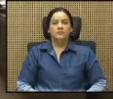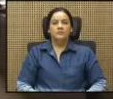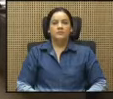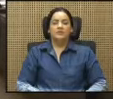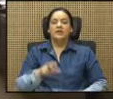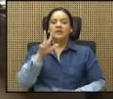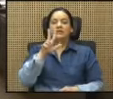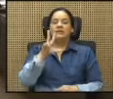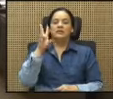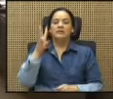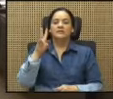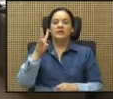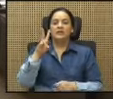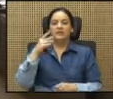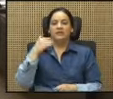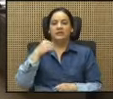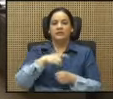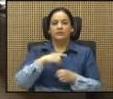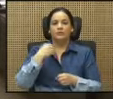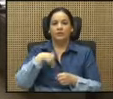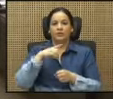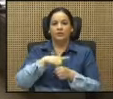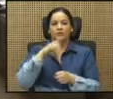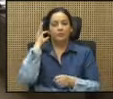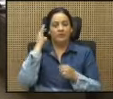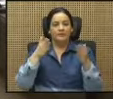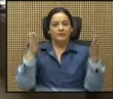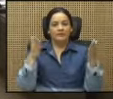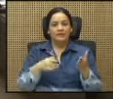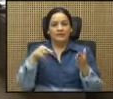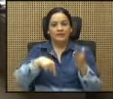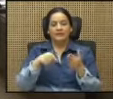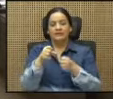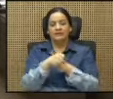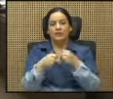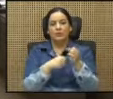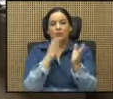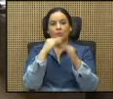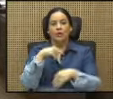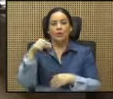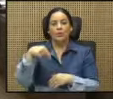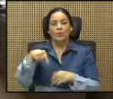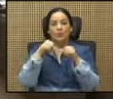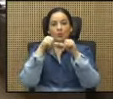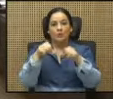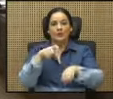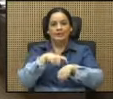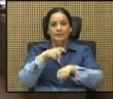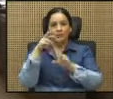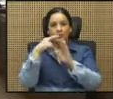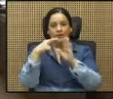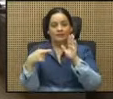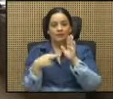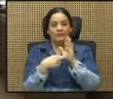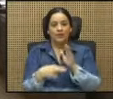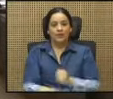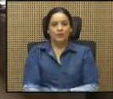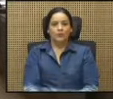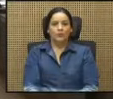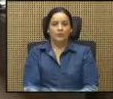¿37 diputadas y diputados presentes en el salón? No hay quórum, corre el tiempo reglamentario.